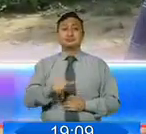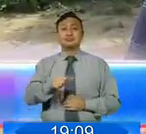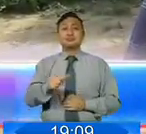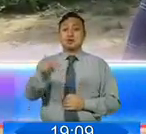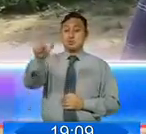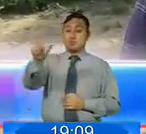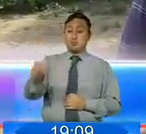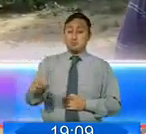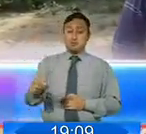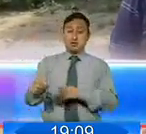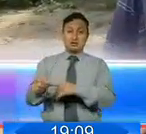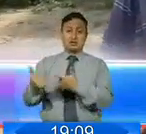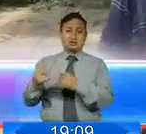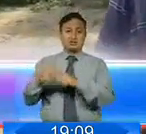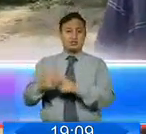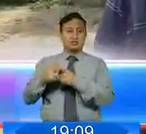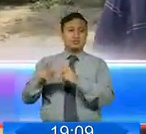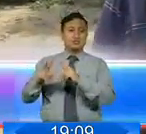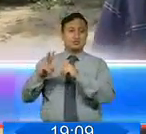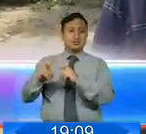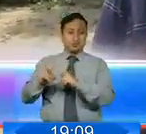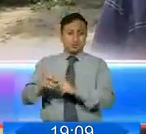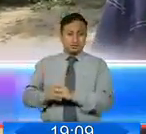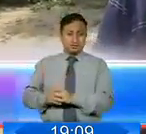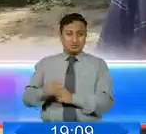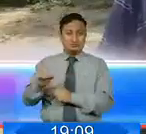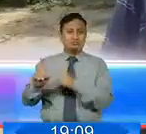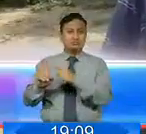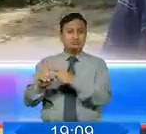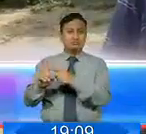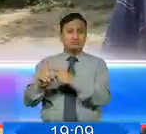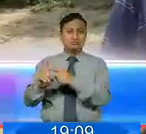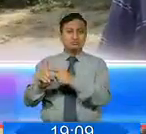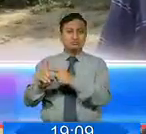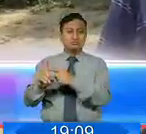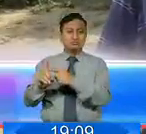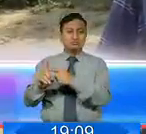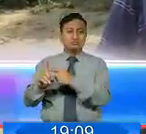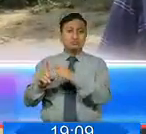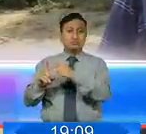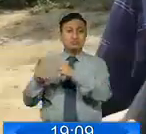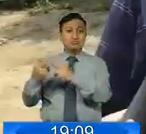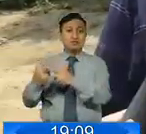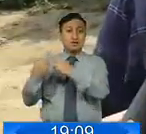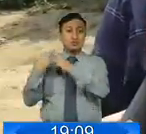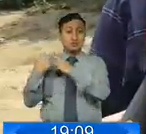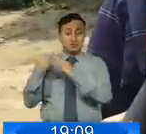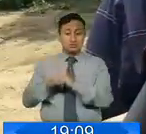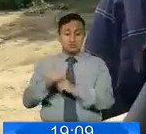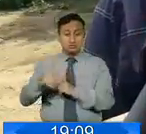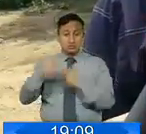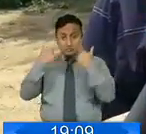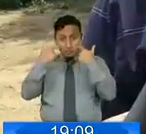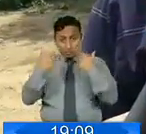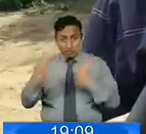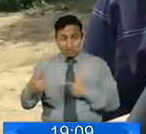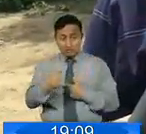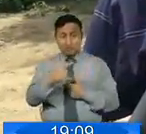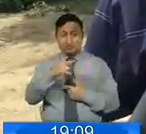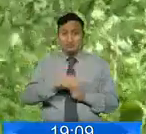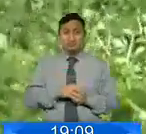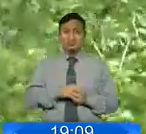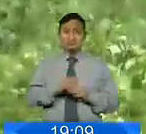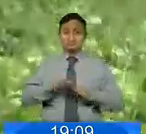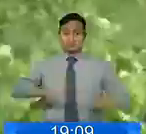estamos investigando sobre la persona que estaba eh al a cargo a la confianza de la custodia de esta propiedad